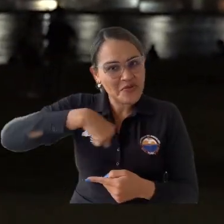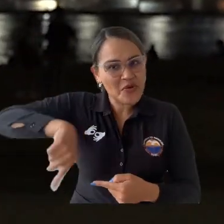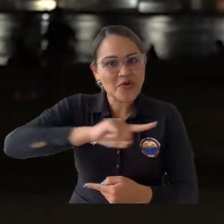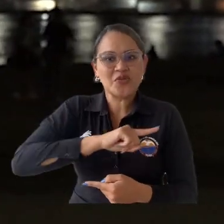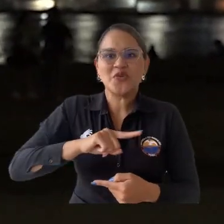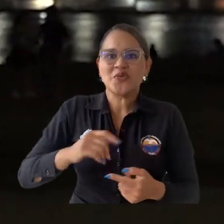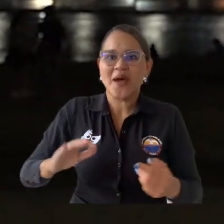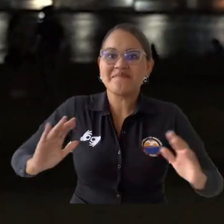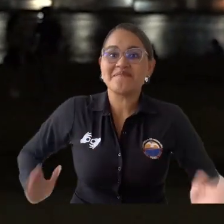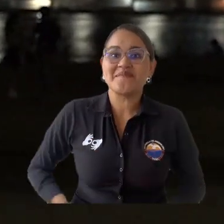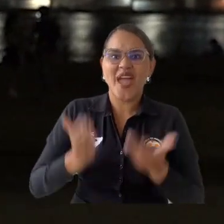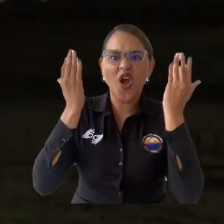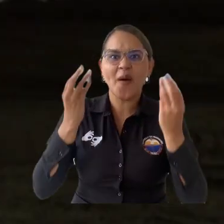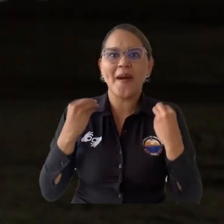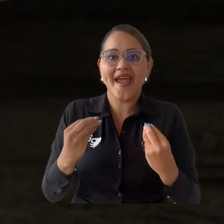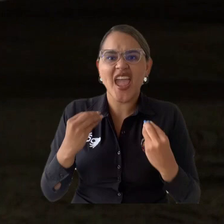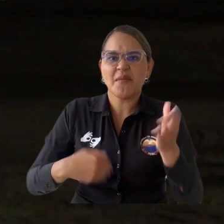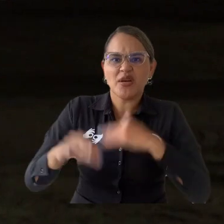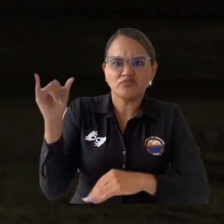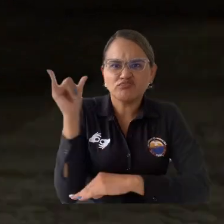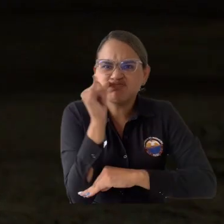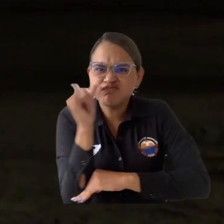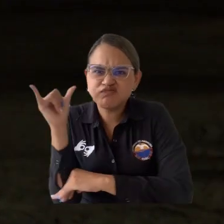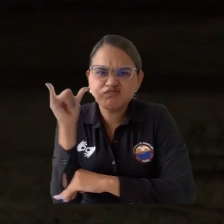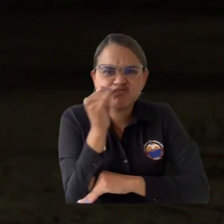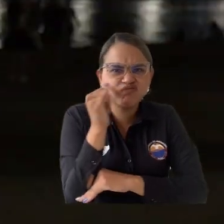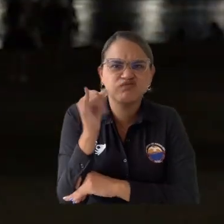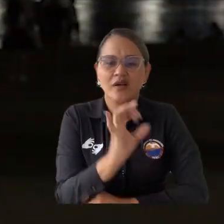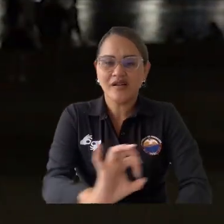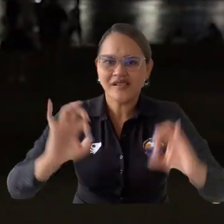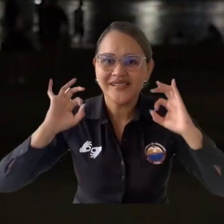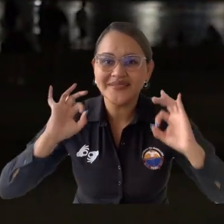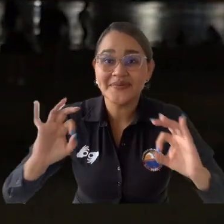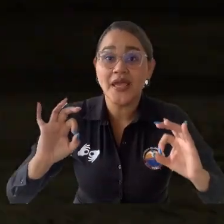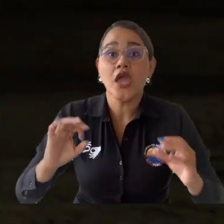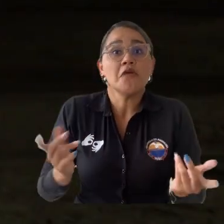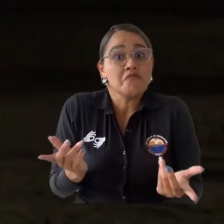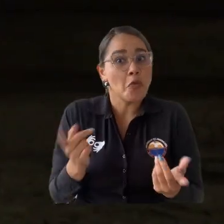muchísimo las condiciones de nuestro rodaje y también podemos seguir avanzando